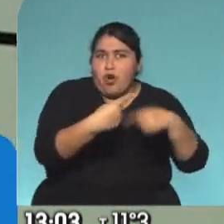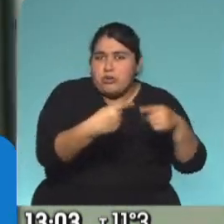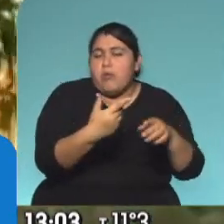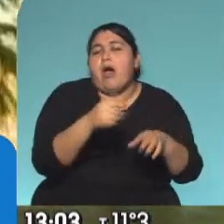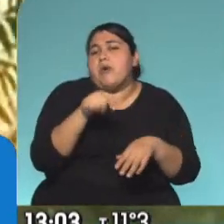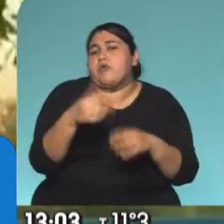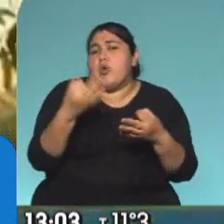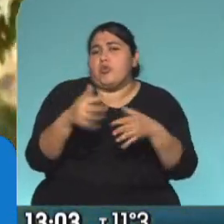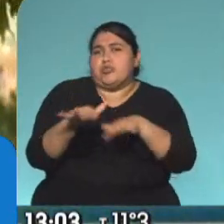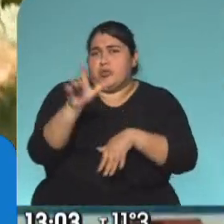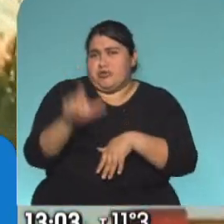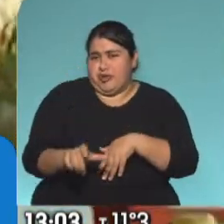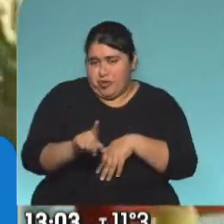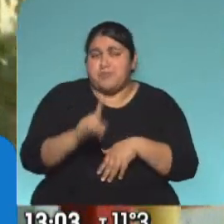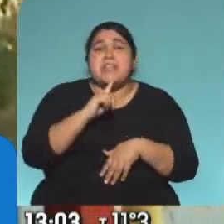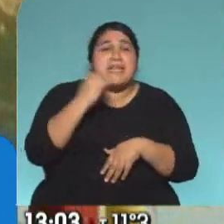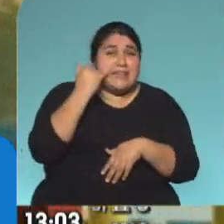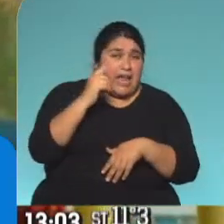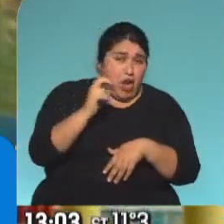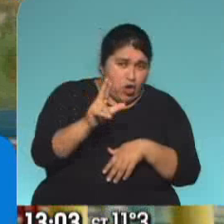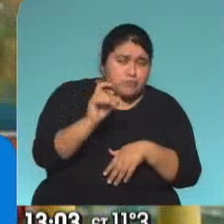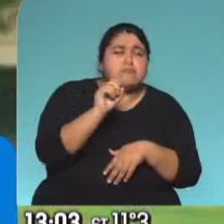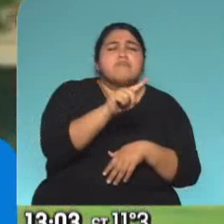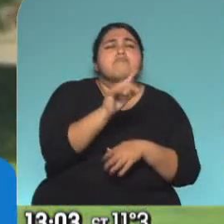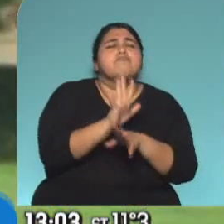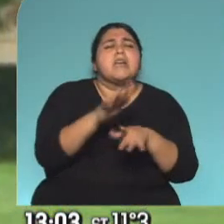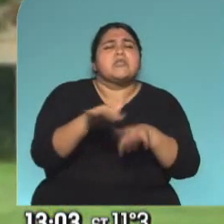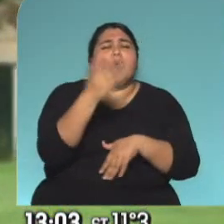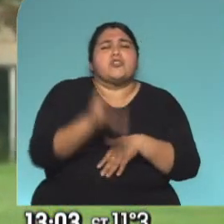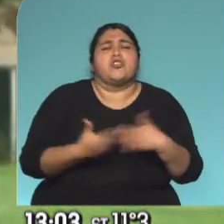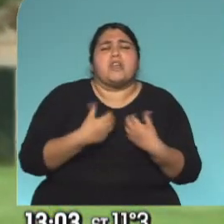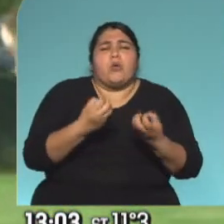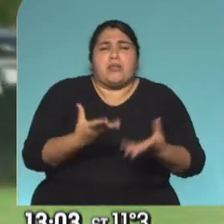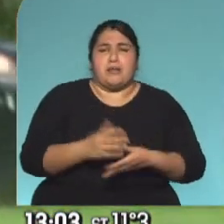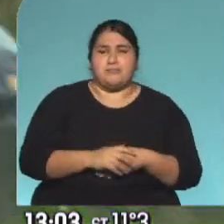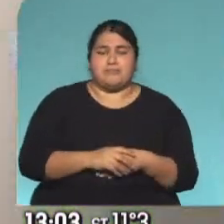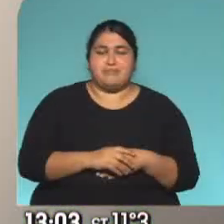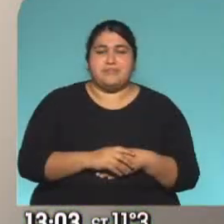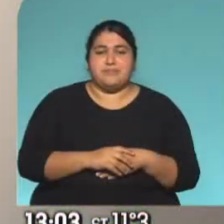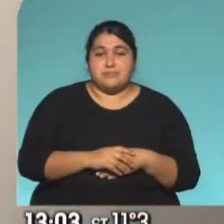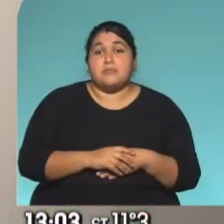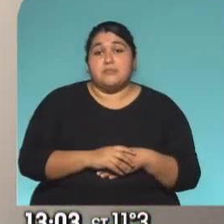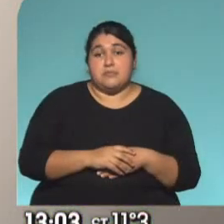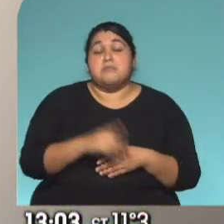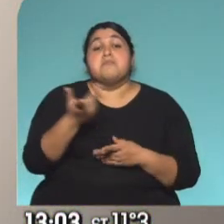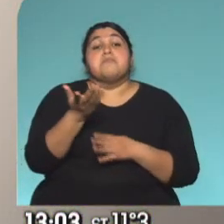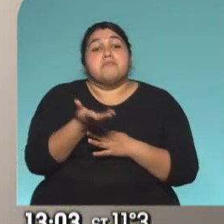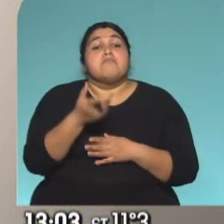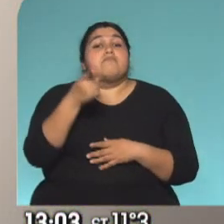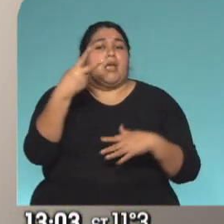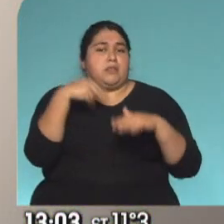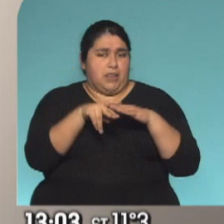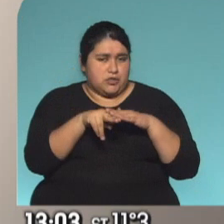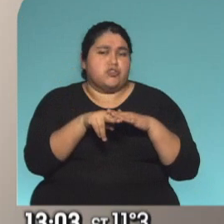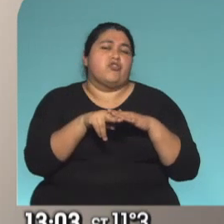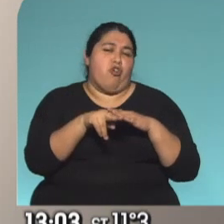que ocurre con Trump. Félix Taylor nos va a contar ahora cuál es la condición médica del presidente de Estados Unidos en este momento. Exactamente, José. Bueno, internación en el